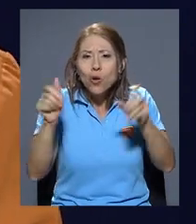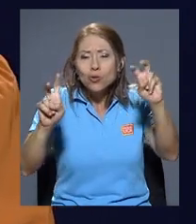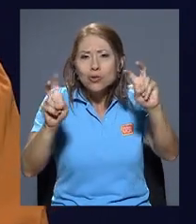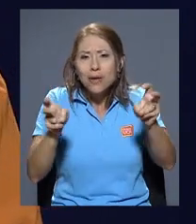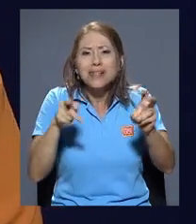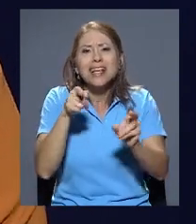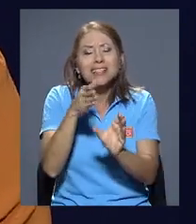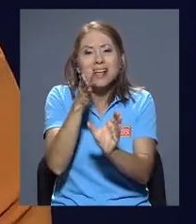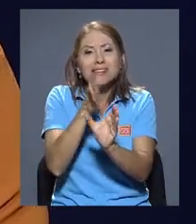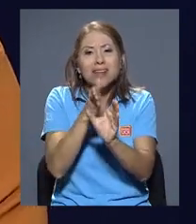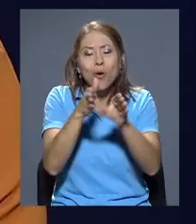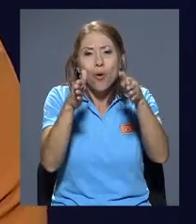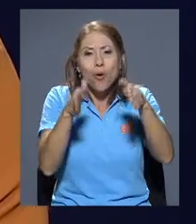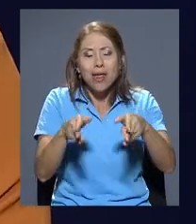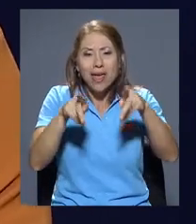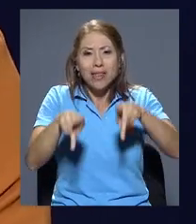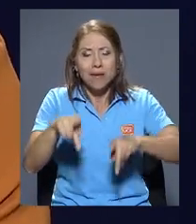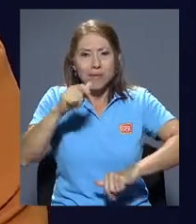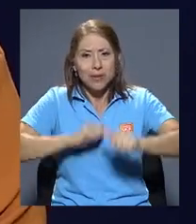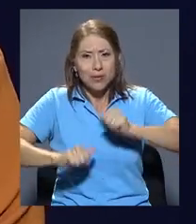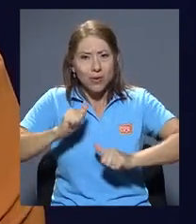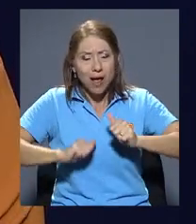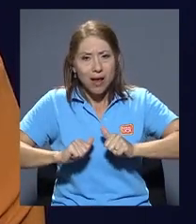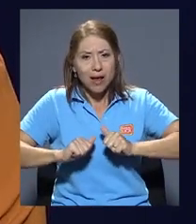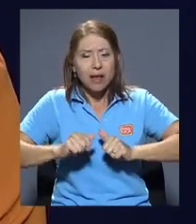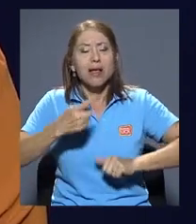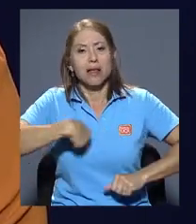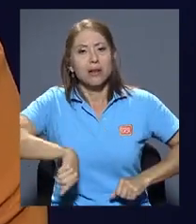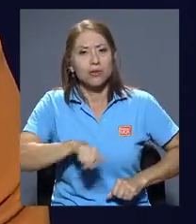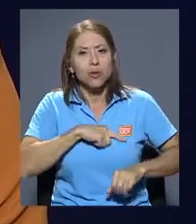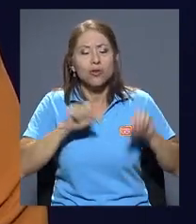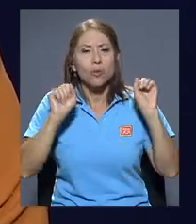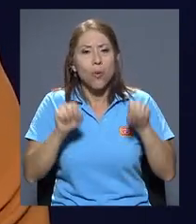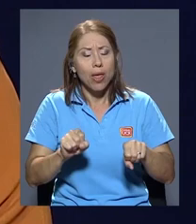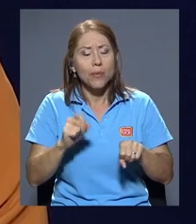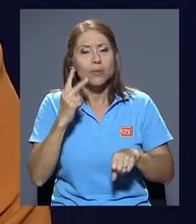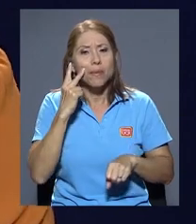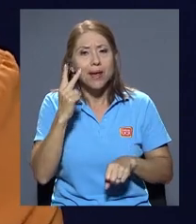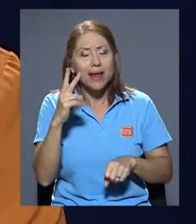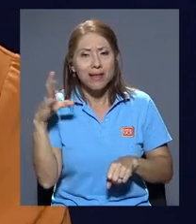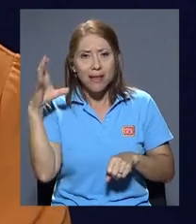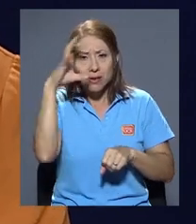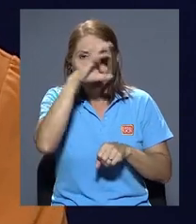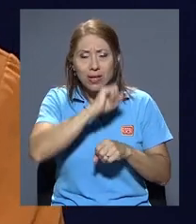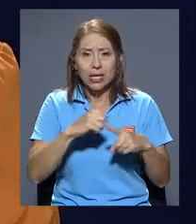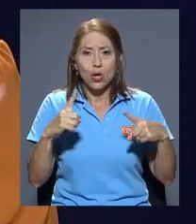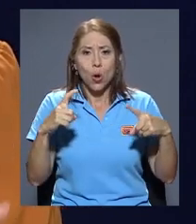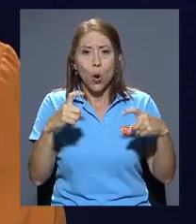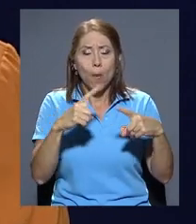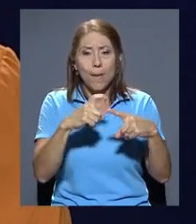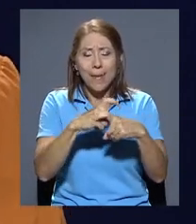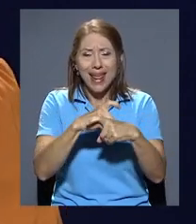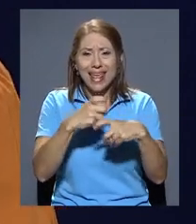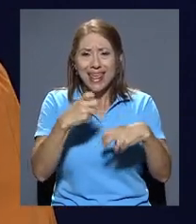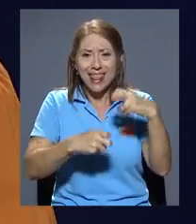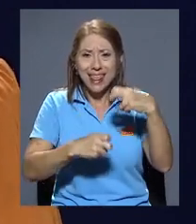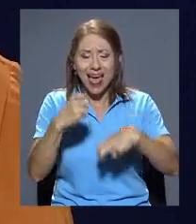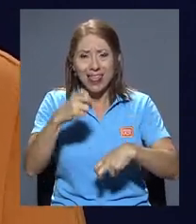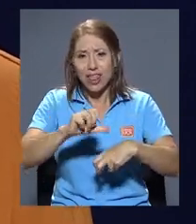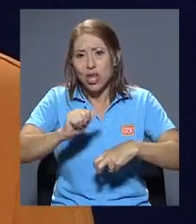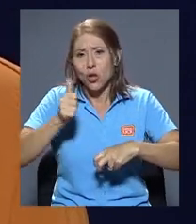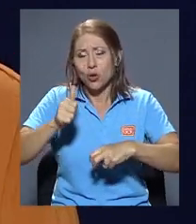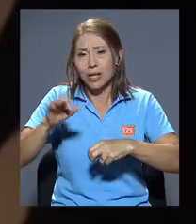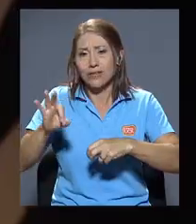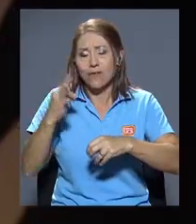personaje y que entonces hacen que podamos ver la complejidad y otras capas, ¿verdad?, de, uh-huh, acción en ellos. De los